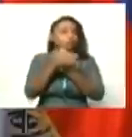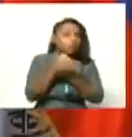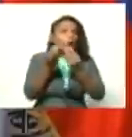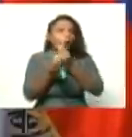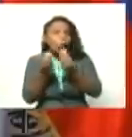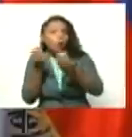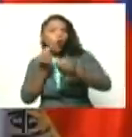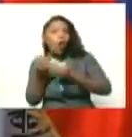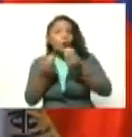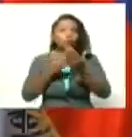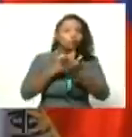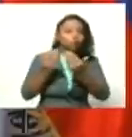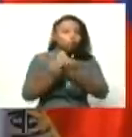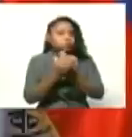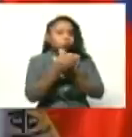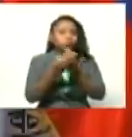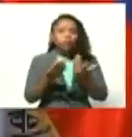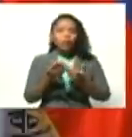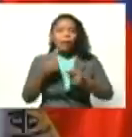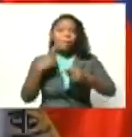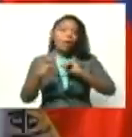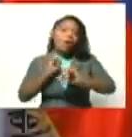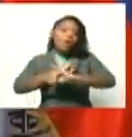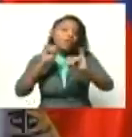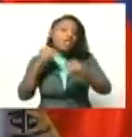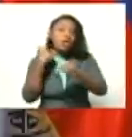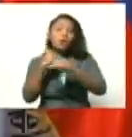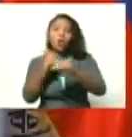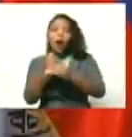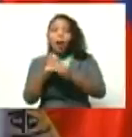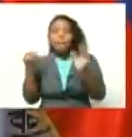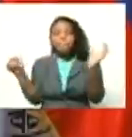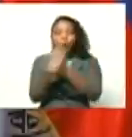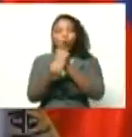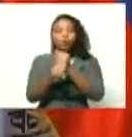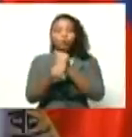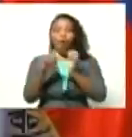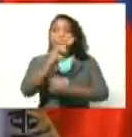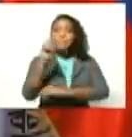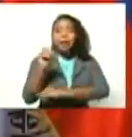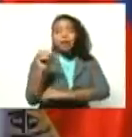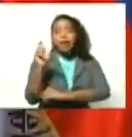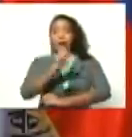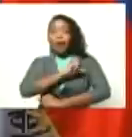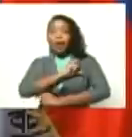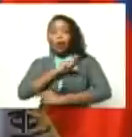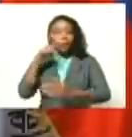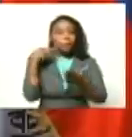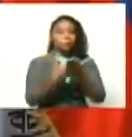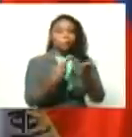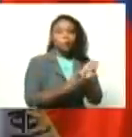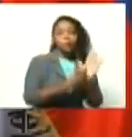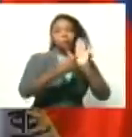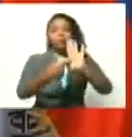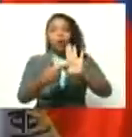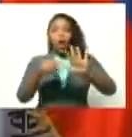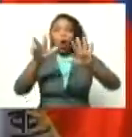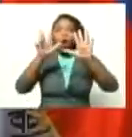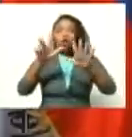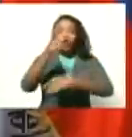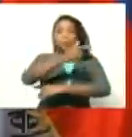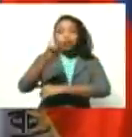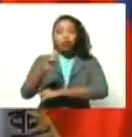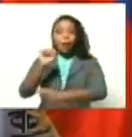criminal es descubierto. El 20 de enero fueron presentados 8 personas que